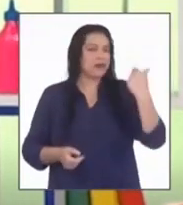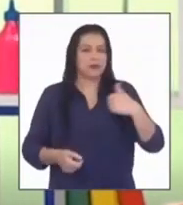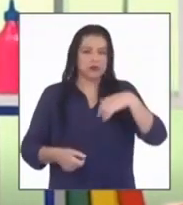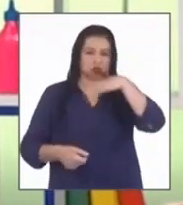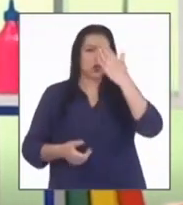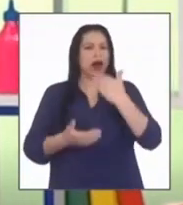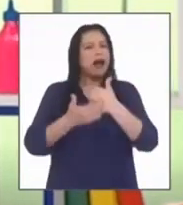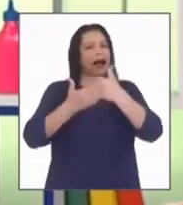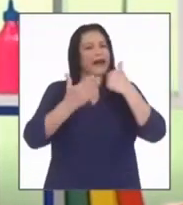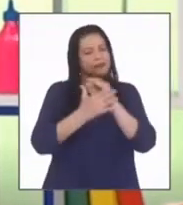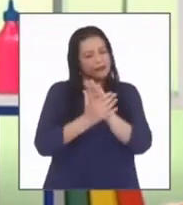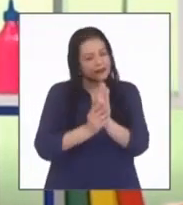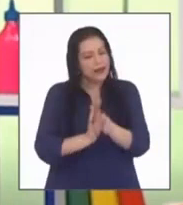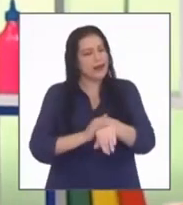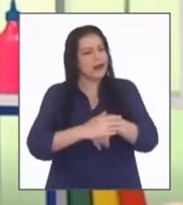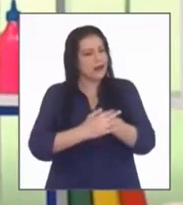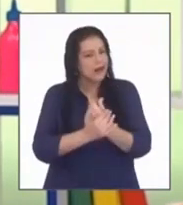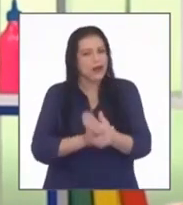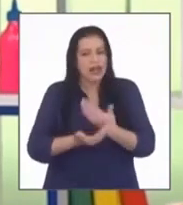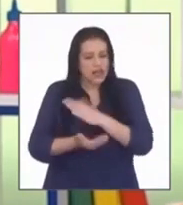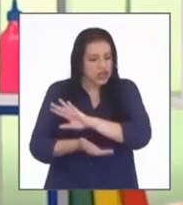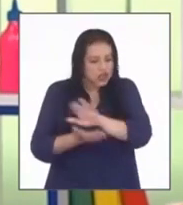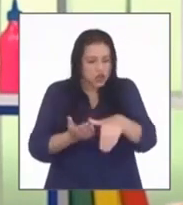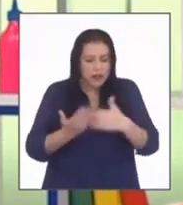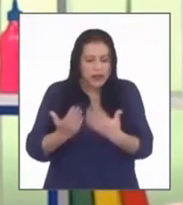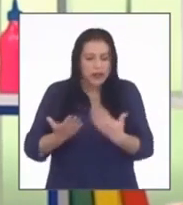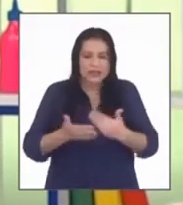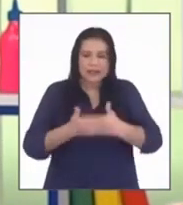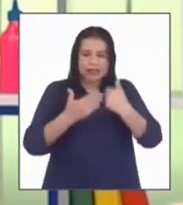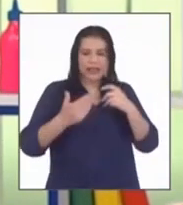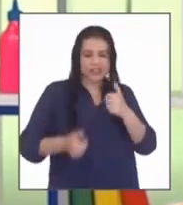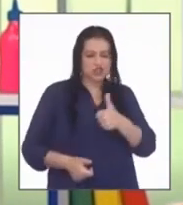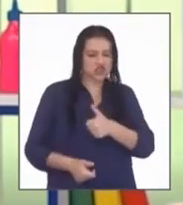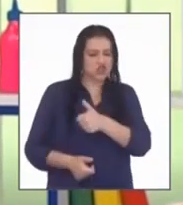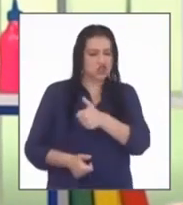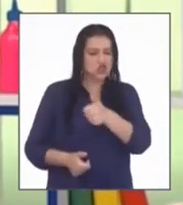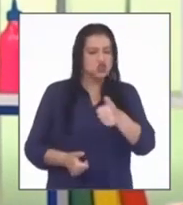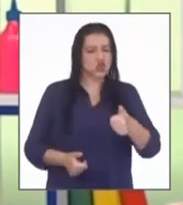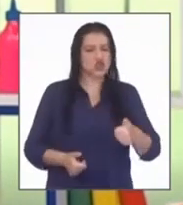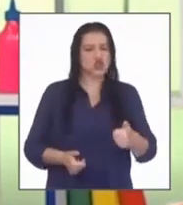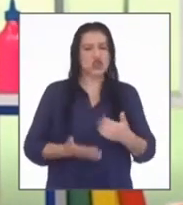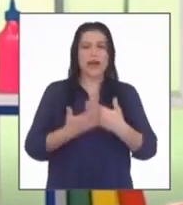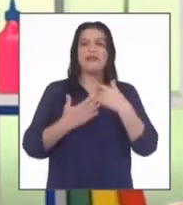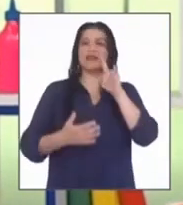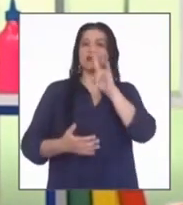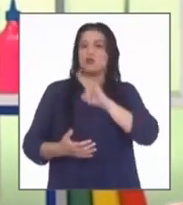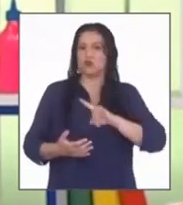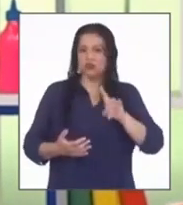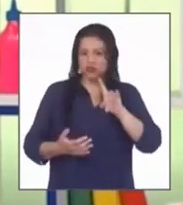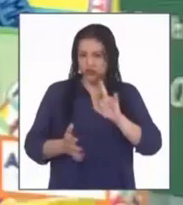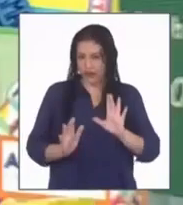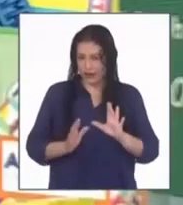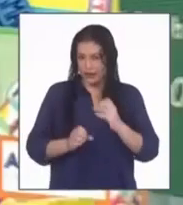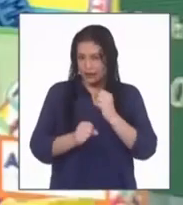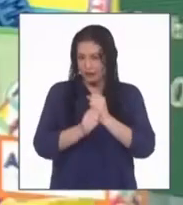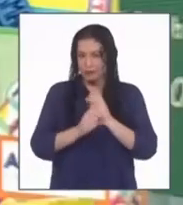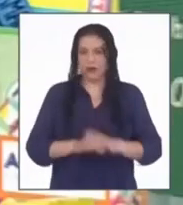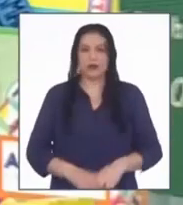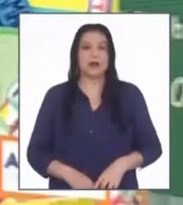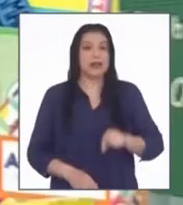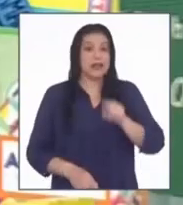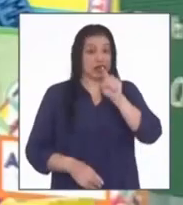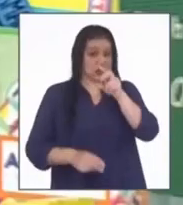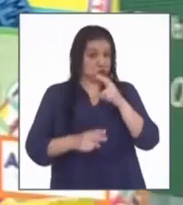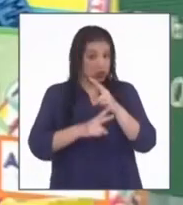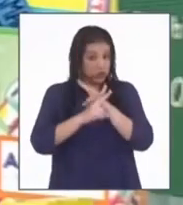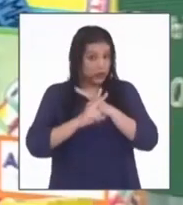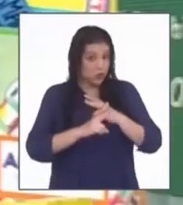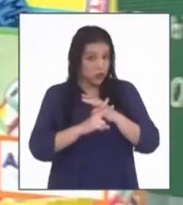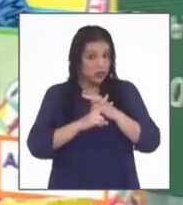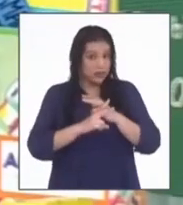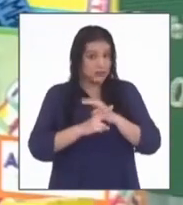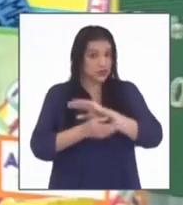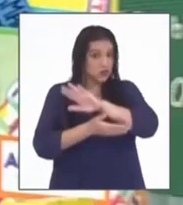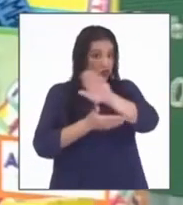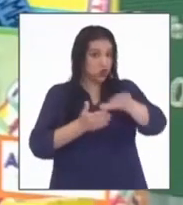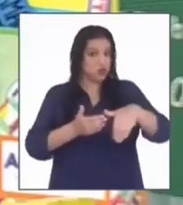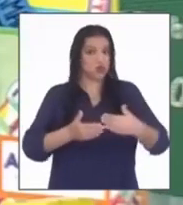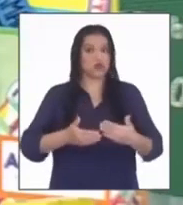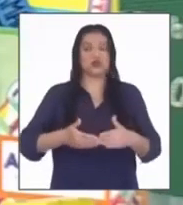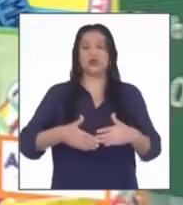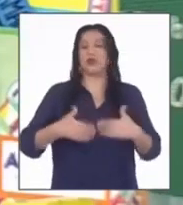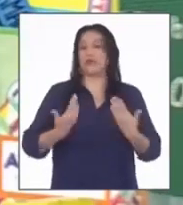nunca lavarnos muy bien las manos y desinfectar todo aquello que vayamos a utilizar en nuestro trabajo. ¿Te cuidas tú? Nos cuidamos